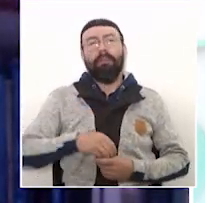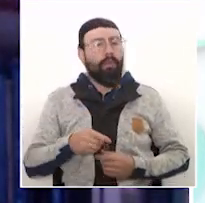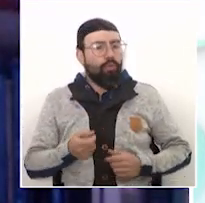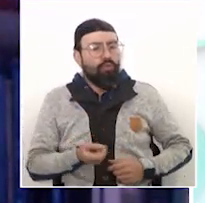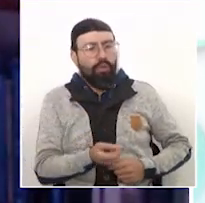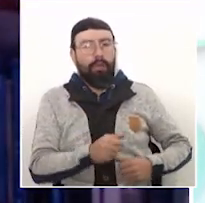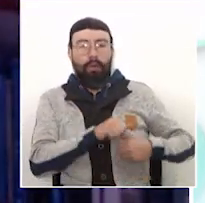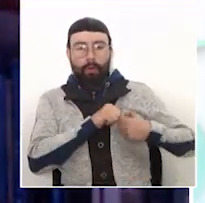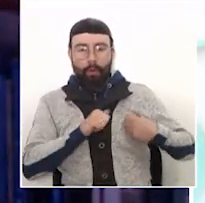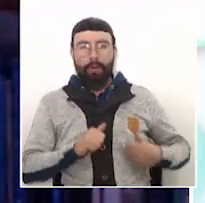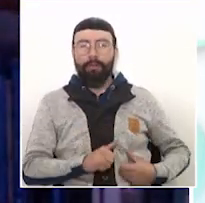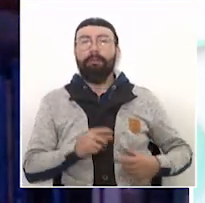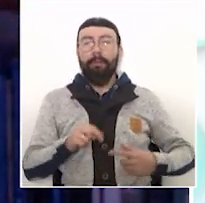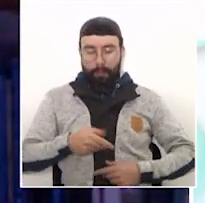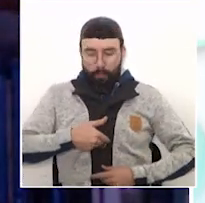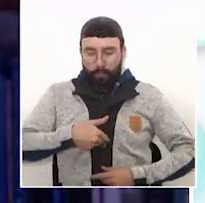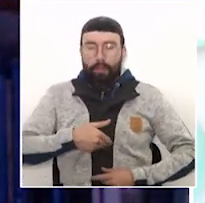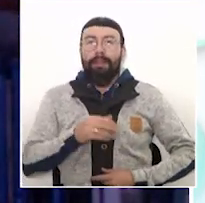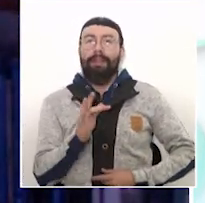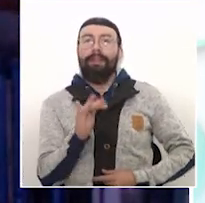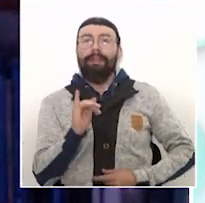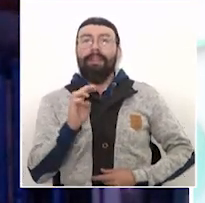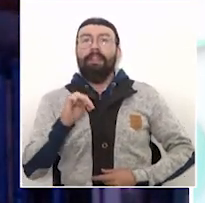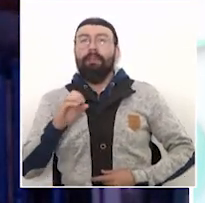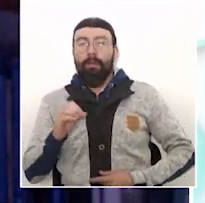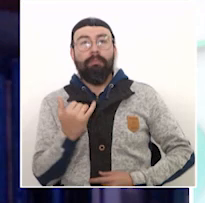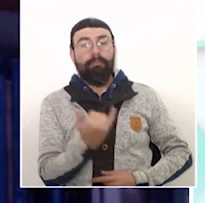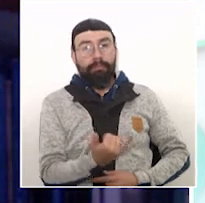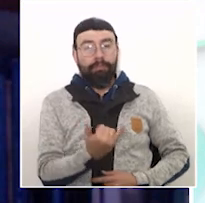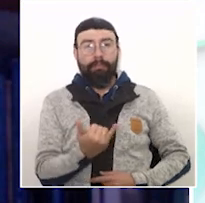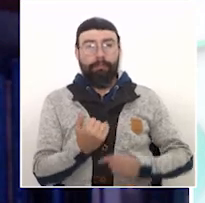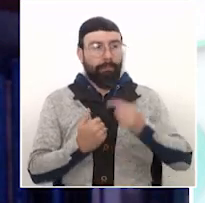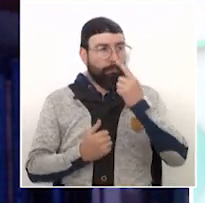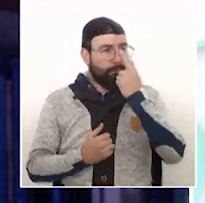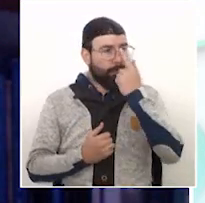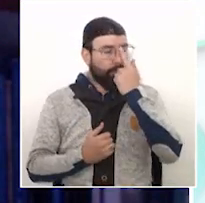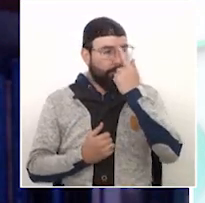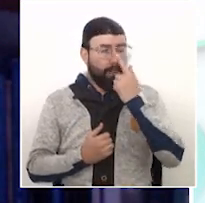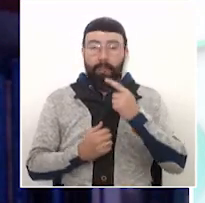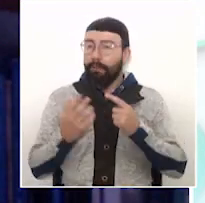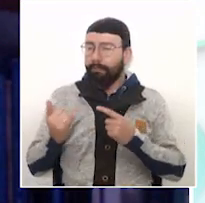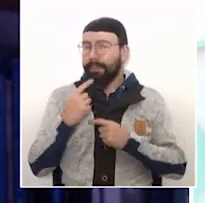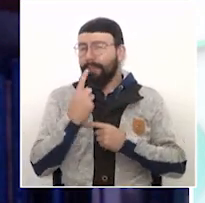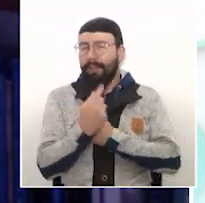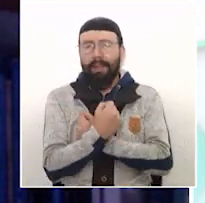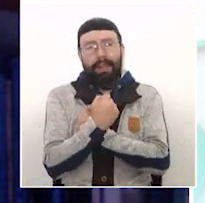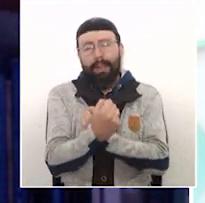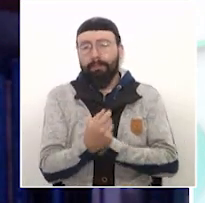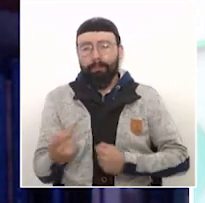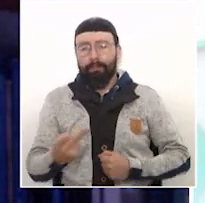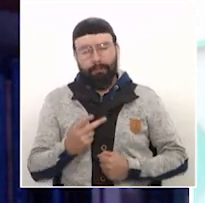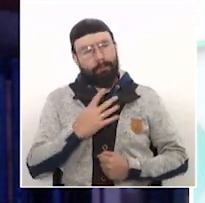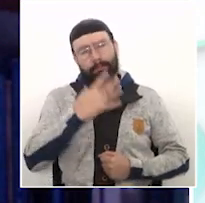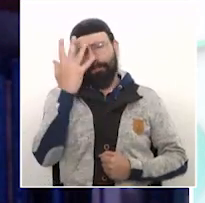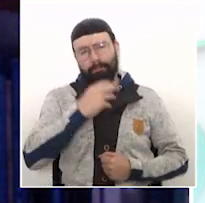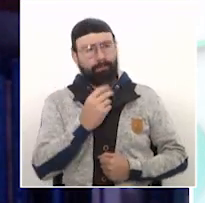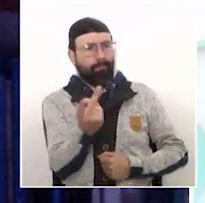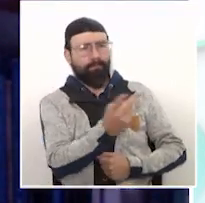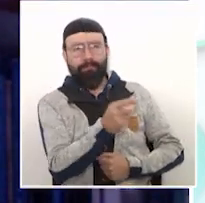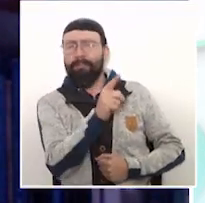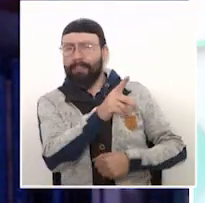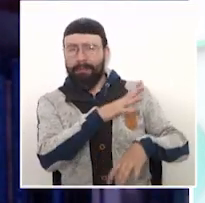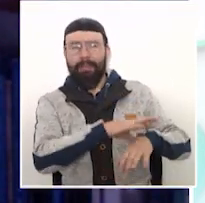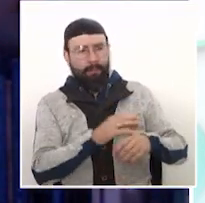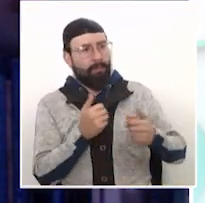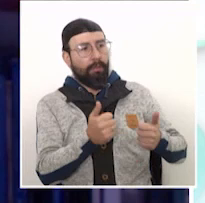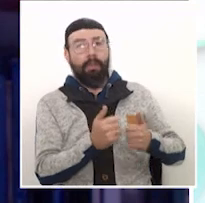la glándula timo, que tú la conoces también como buen médico, y tu padre, que amo. Los amo a los dos y admiro la labor que hacen. Entonces, si está muy